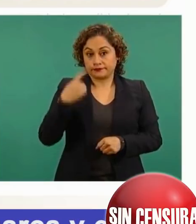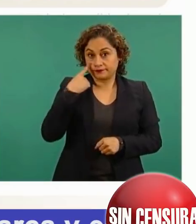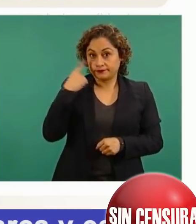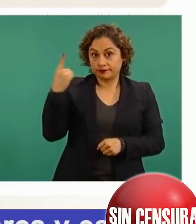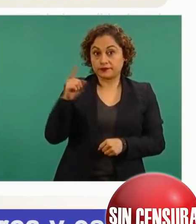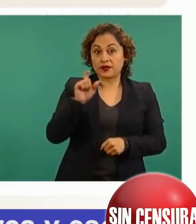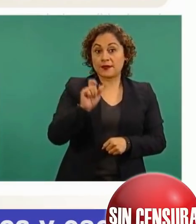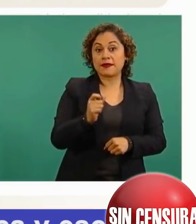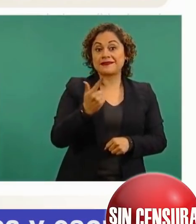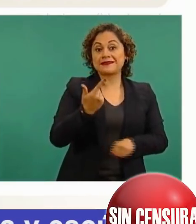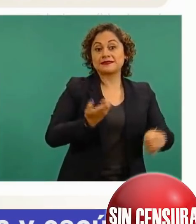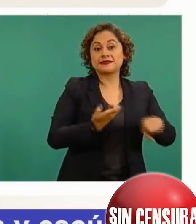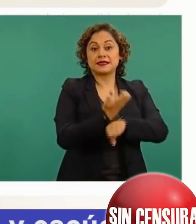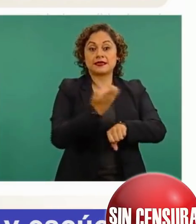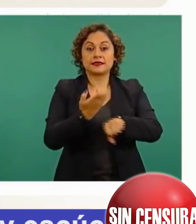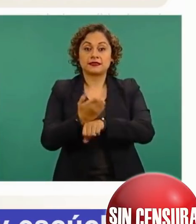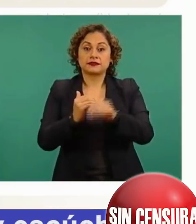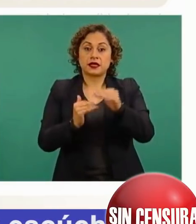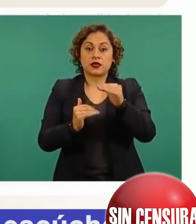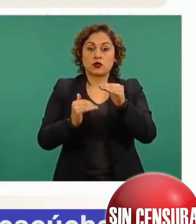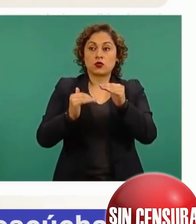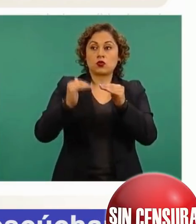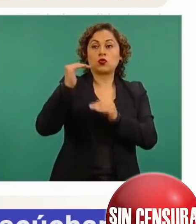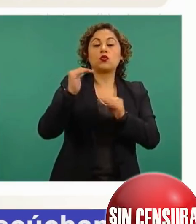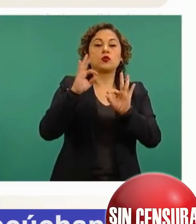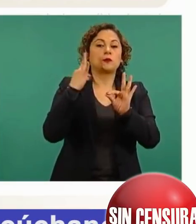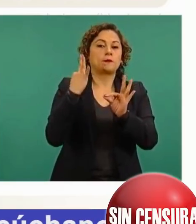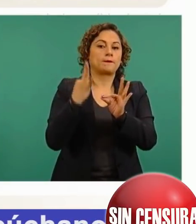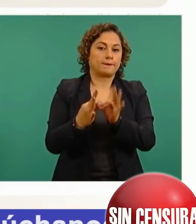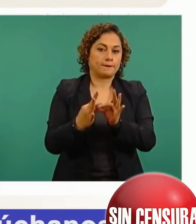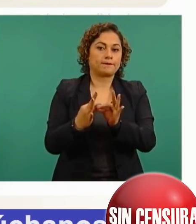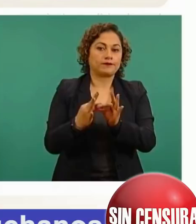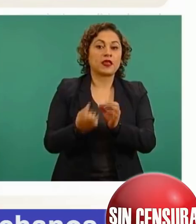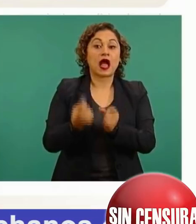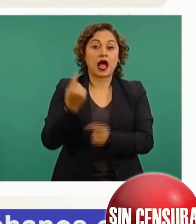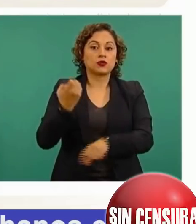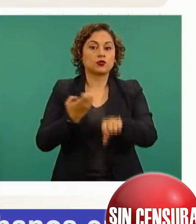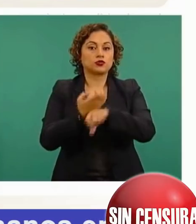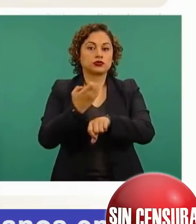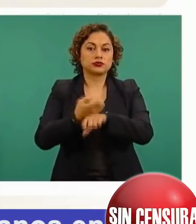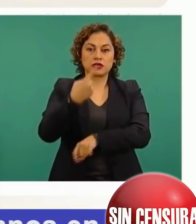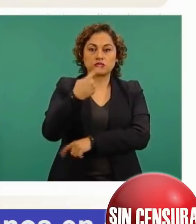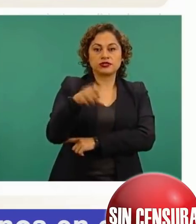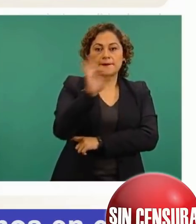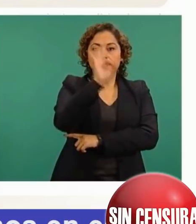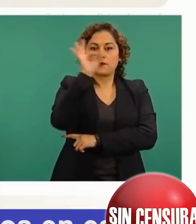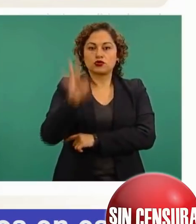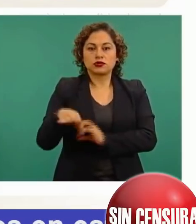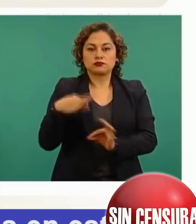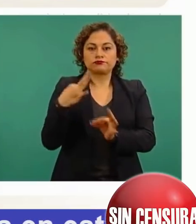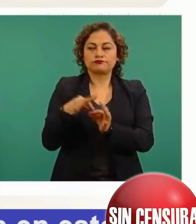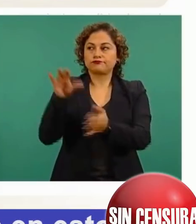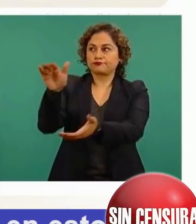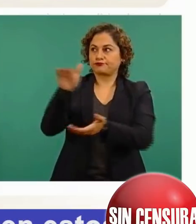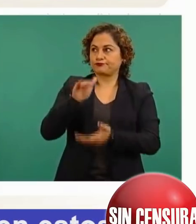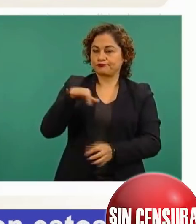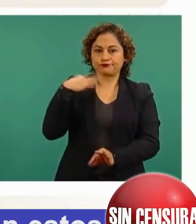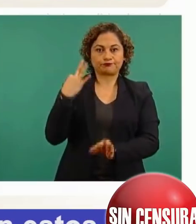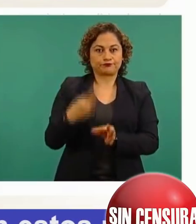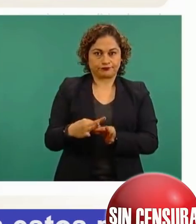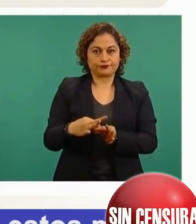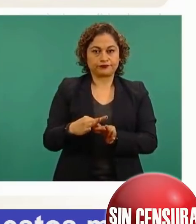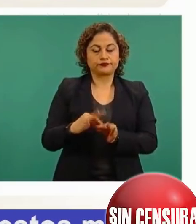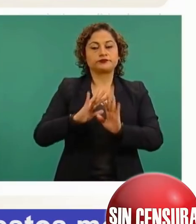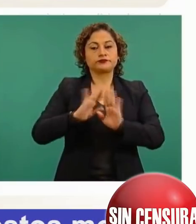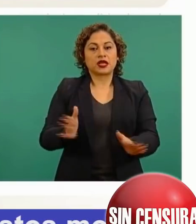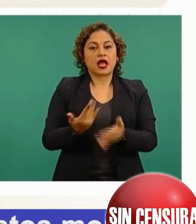del 95%, varias de ellas se ve en la gráfica 100%, ya se acabaron el paquete y están listas para vacunar